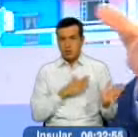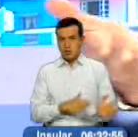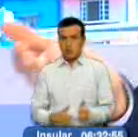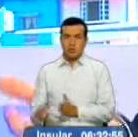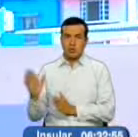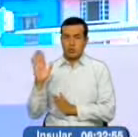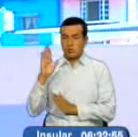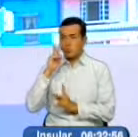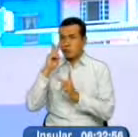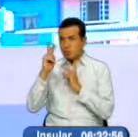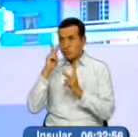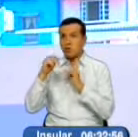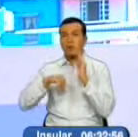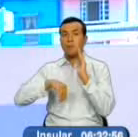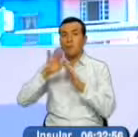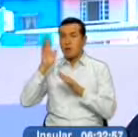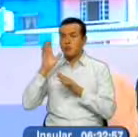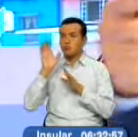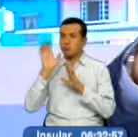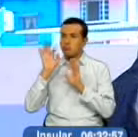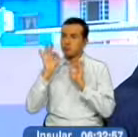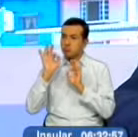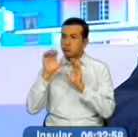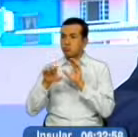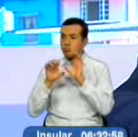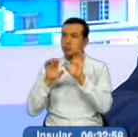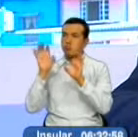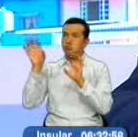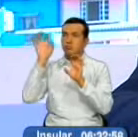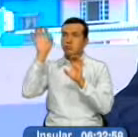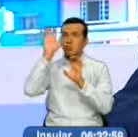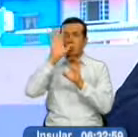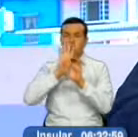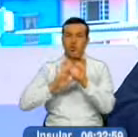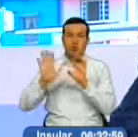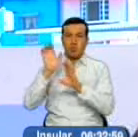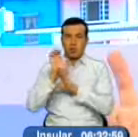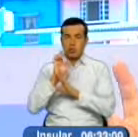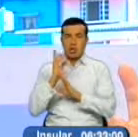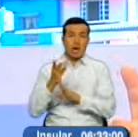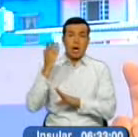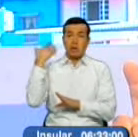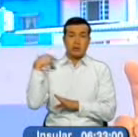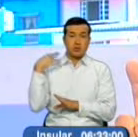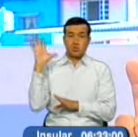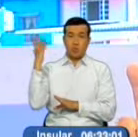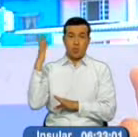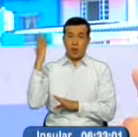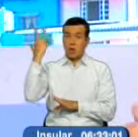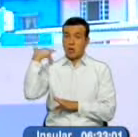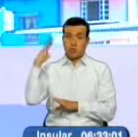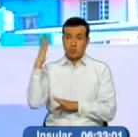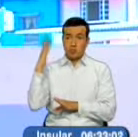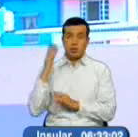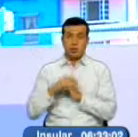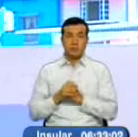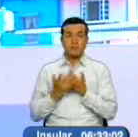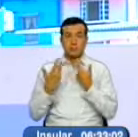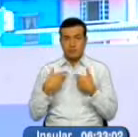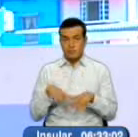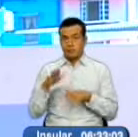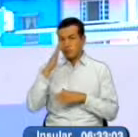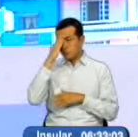una mirada, digamos, mucho más estructural en términos de localización territorial, que no la había antes en el Ecuador. Es decir, tienes